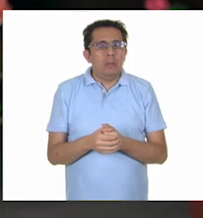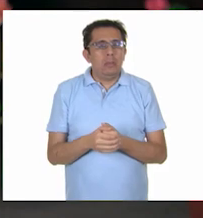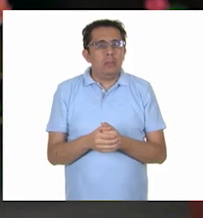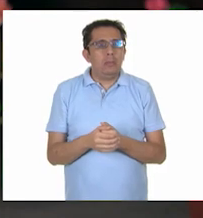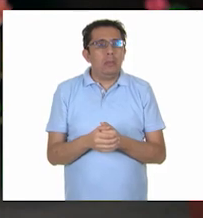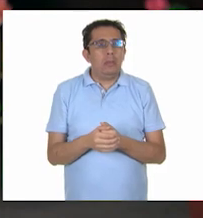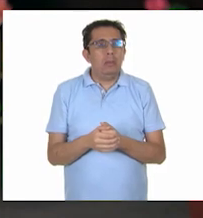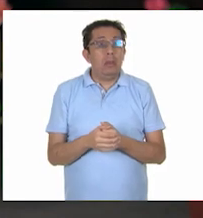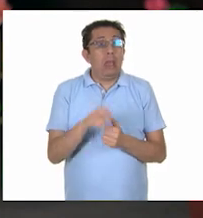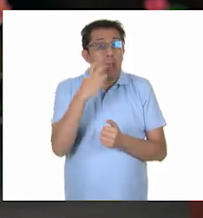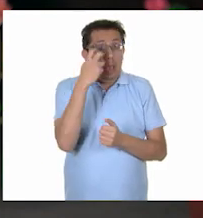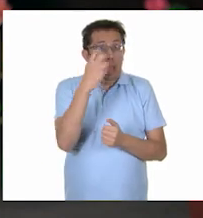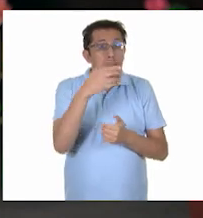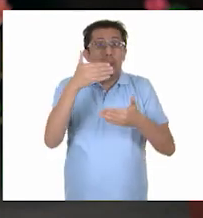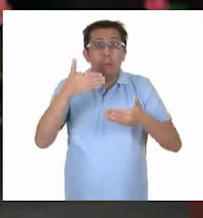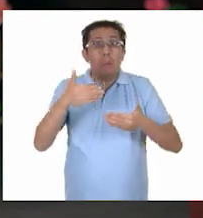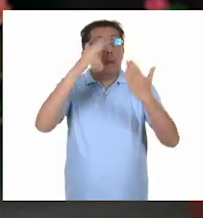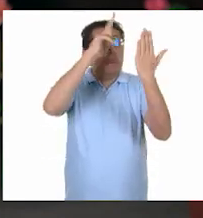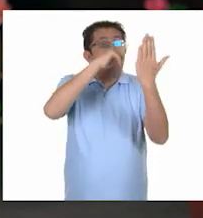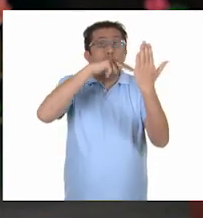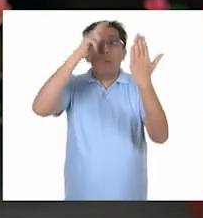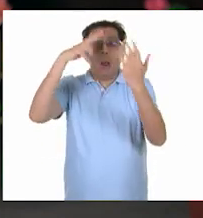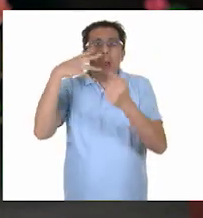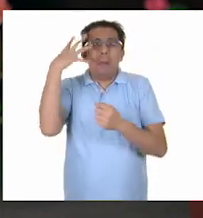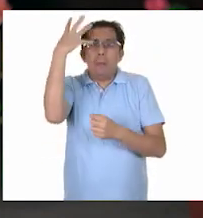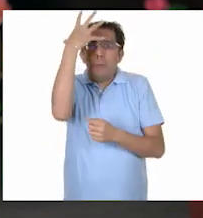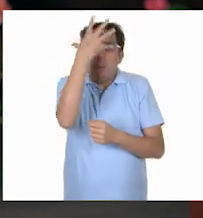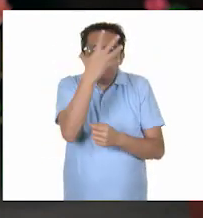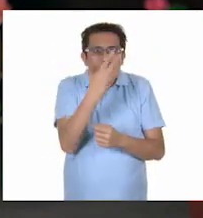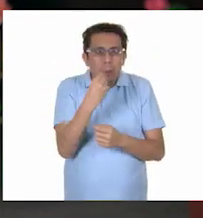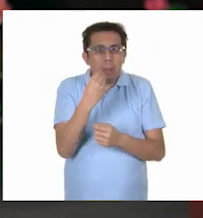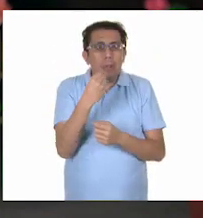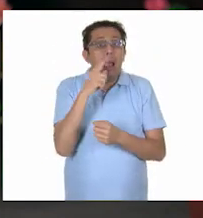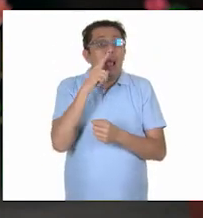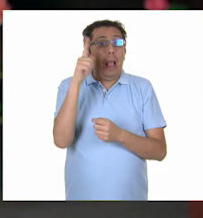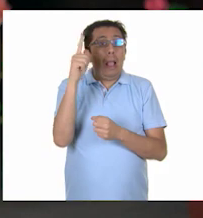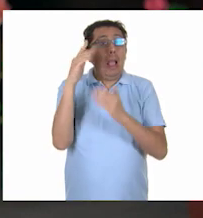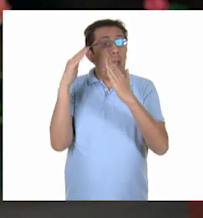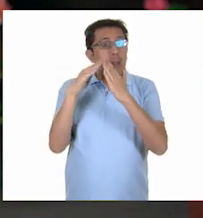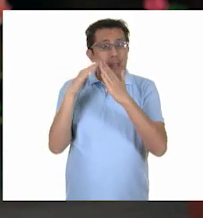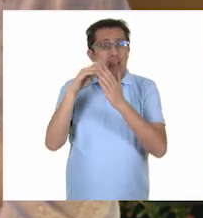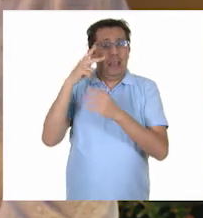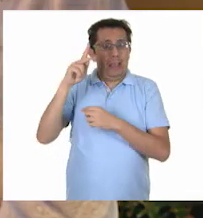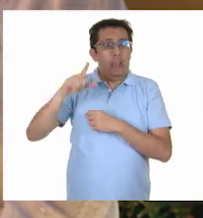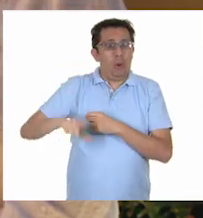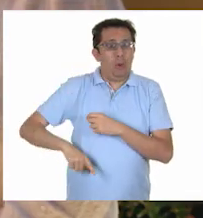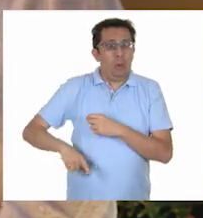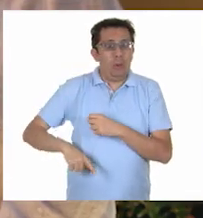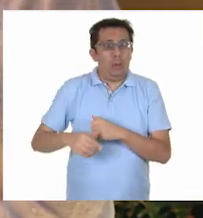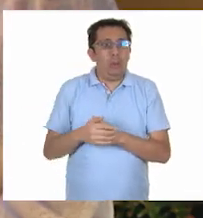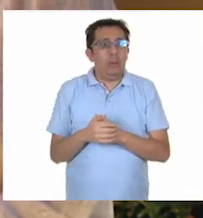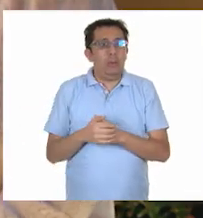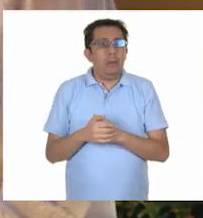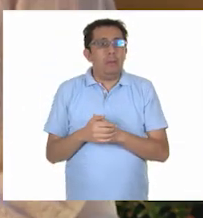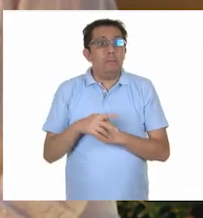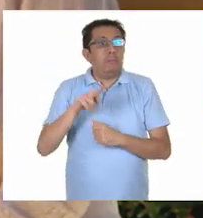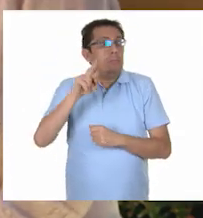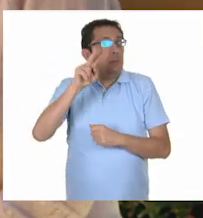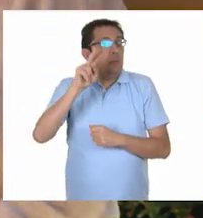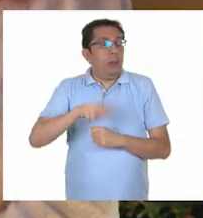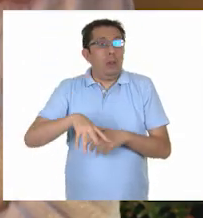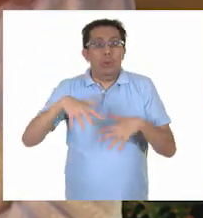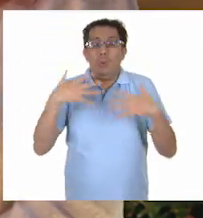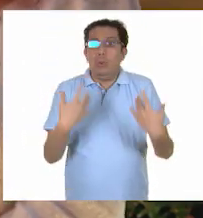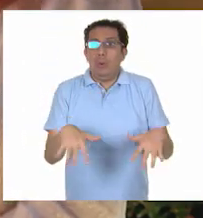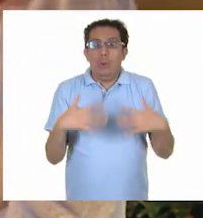todos esos murales tan bellos que hizo en la Casa de Gobierno, ay Dios,